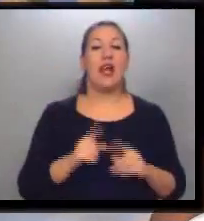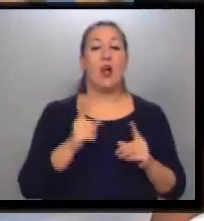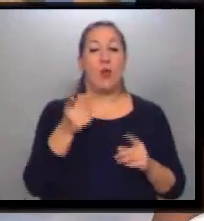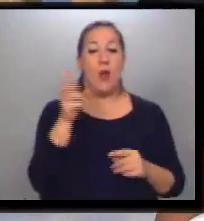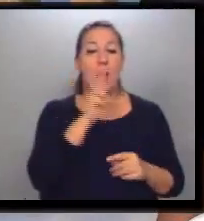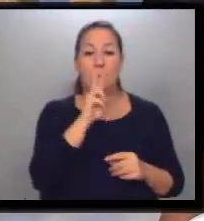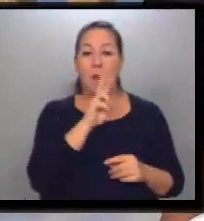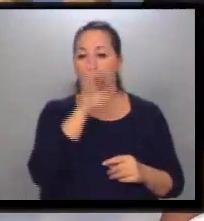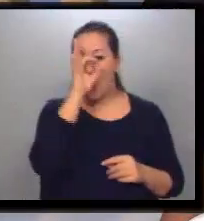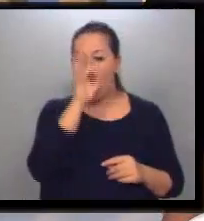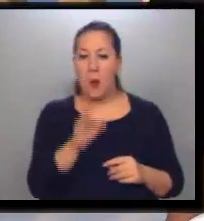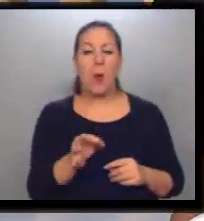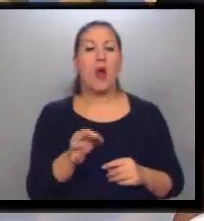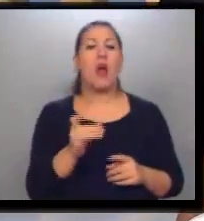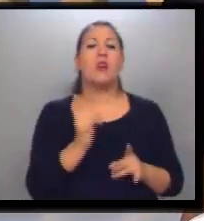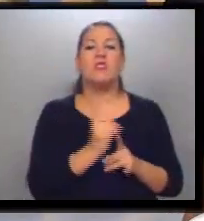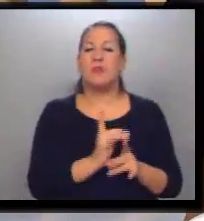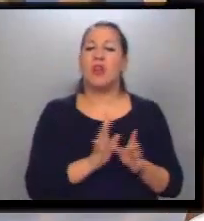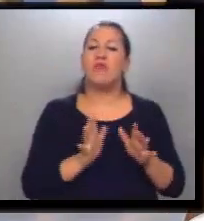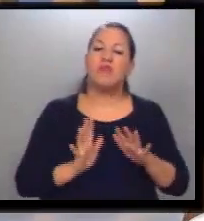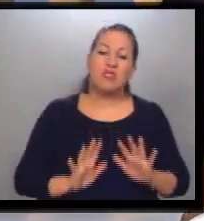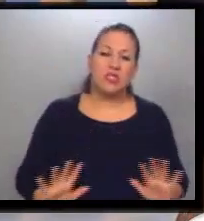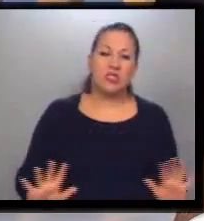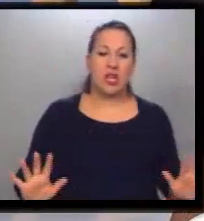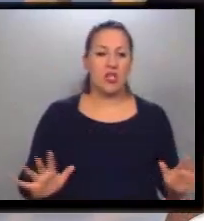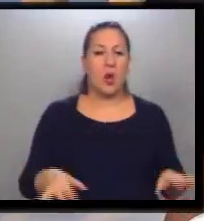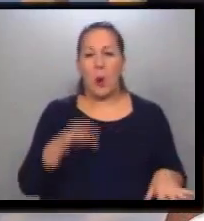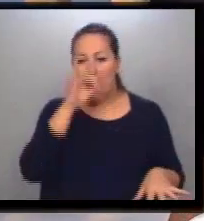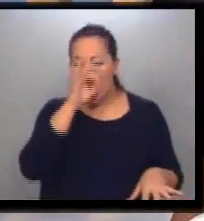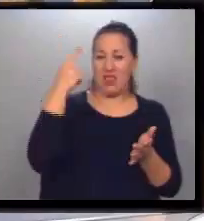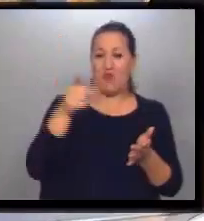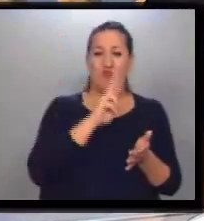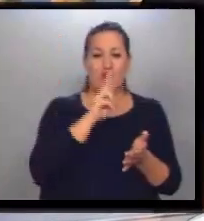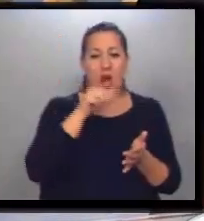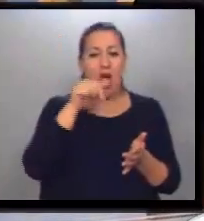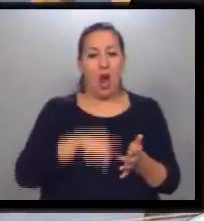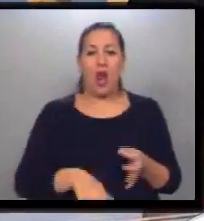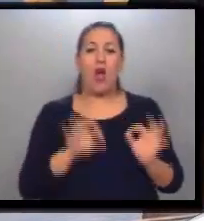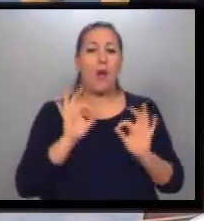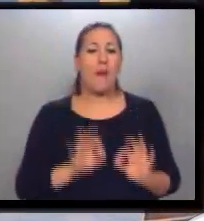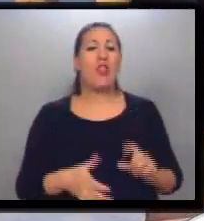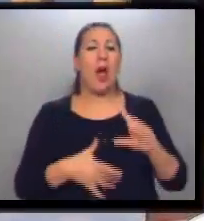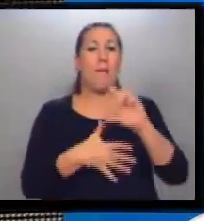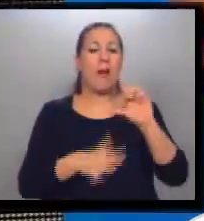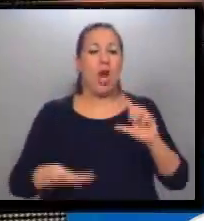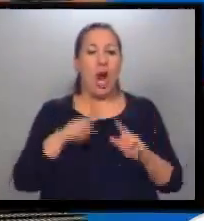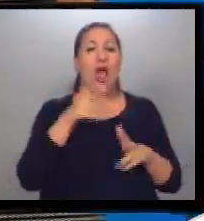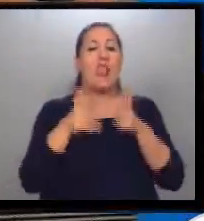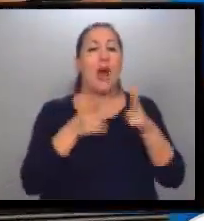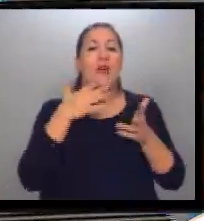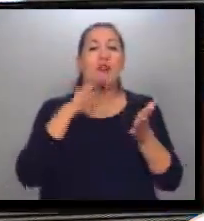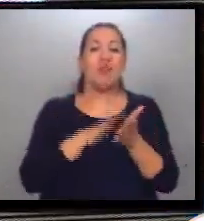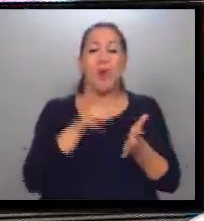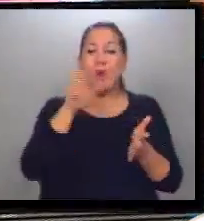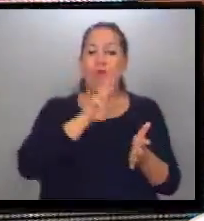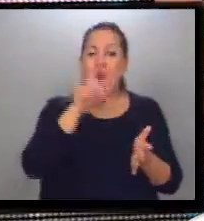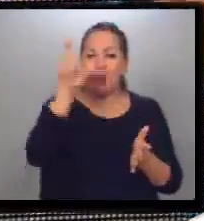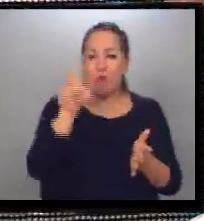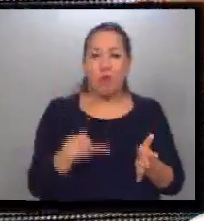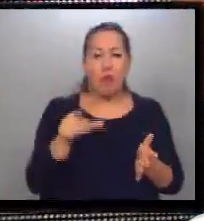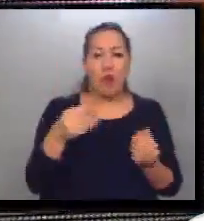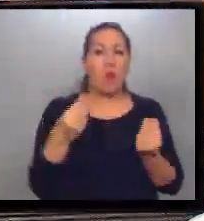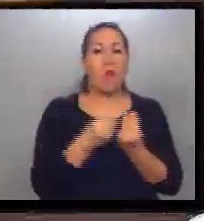ejemplo. Bueno, ella estudió Derecho, pero jamás ejerció. Insisto, cumple el rol de mujer bonita,